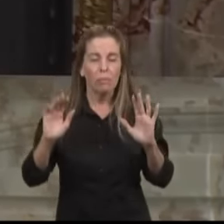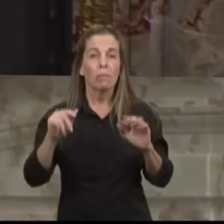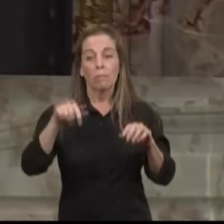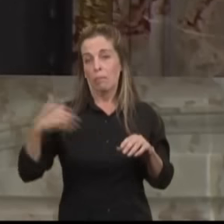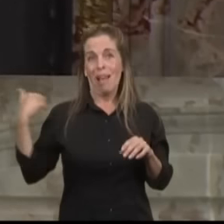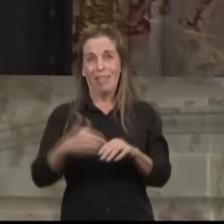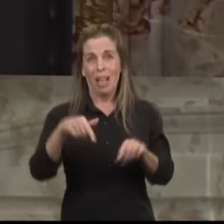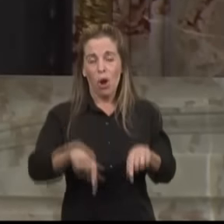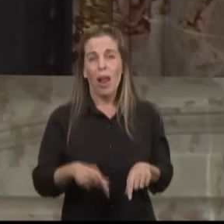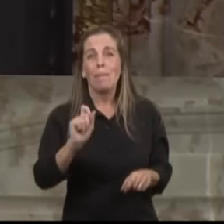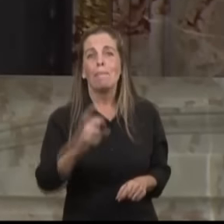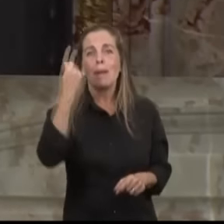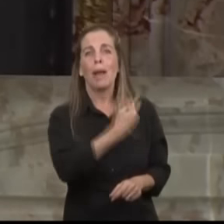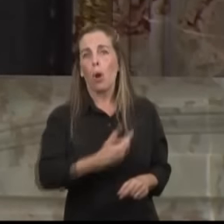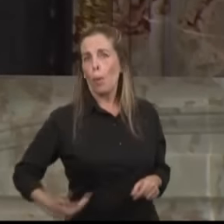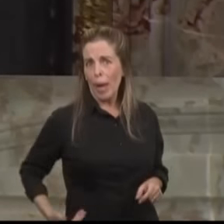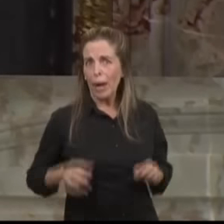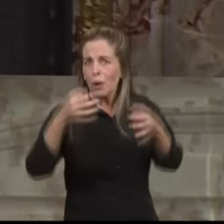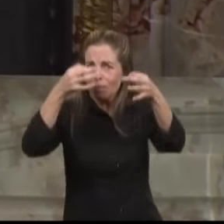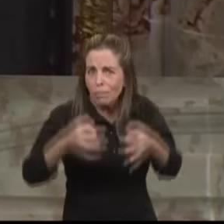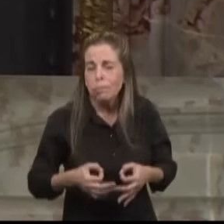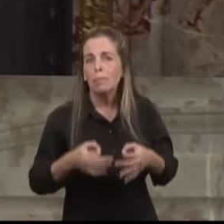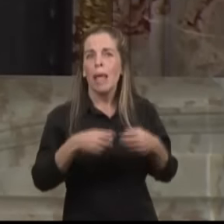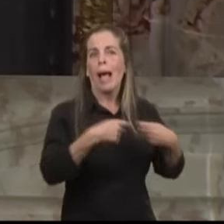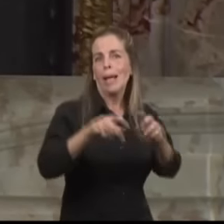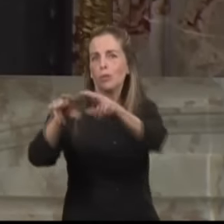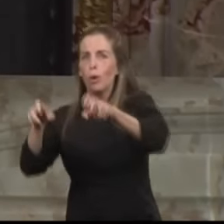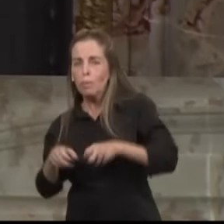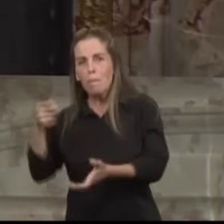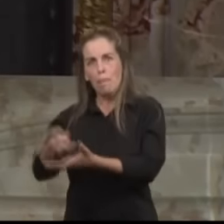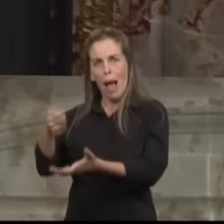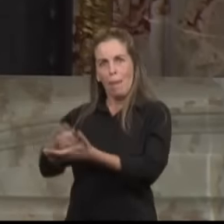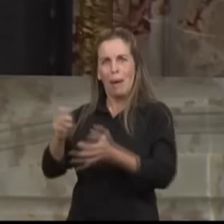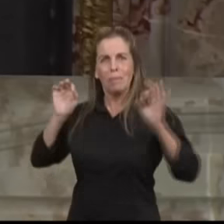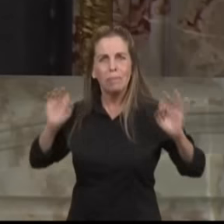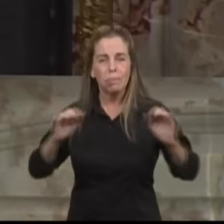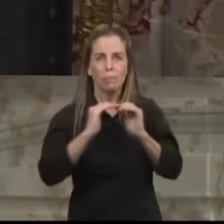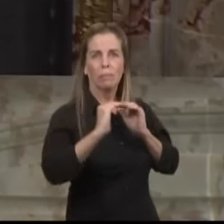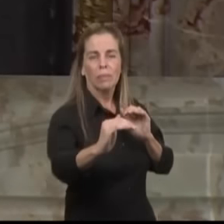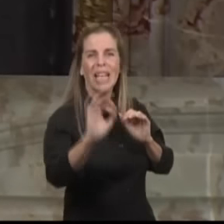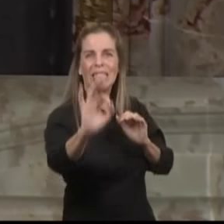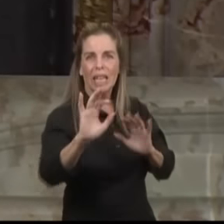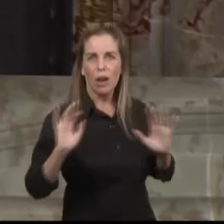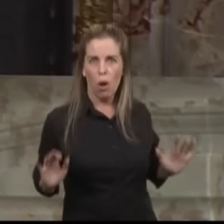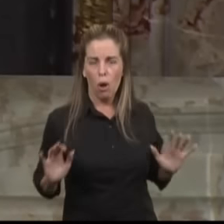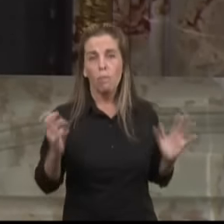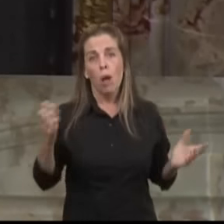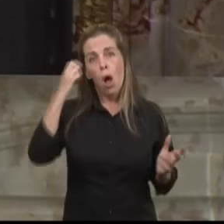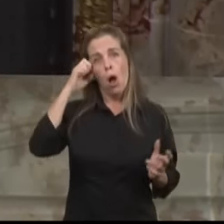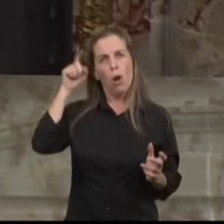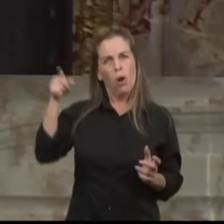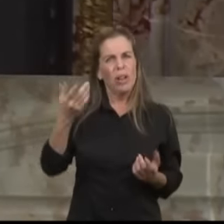que tiene déficit cero después del pago de intereses. Es paradójico que la figura del Parlamento fue